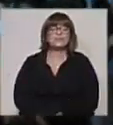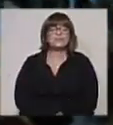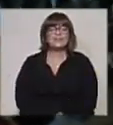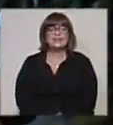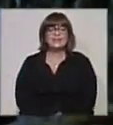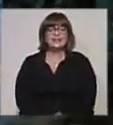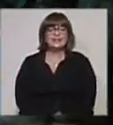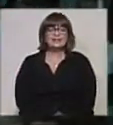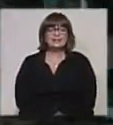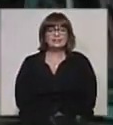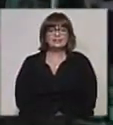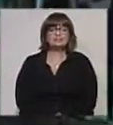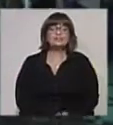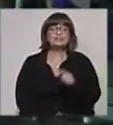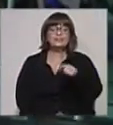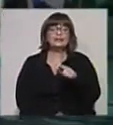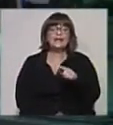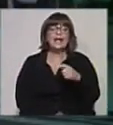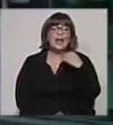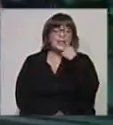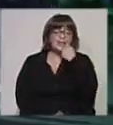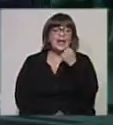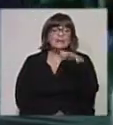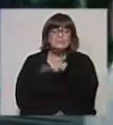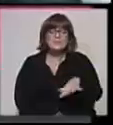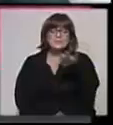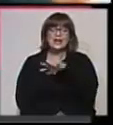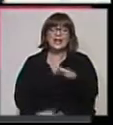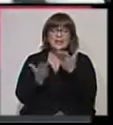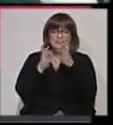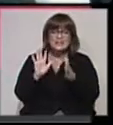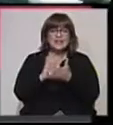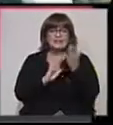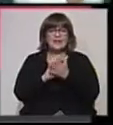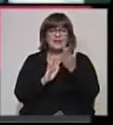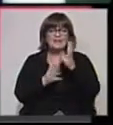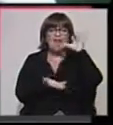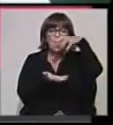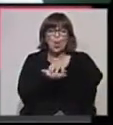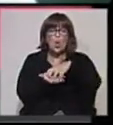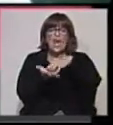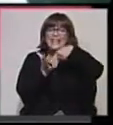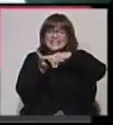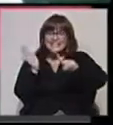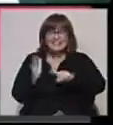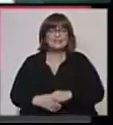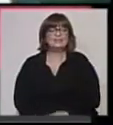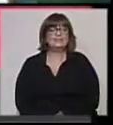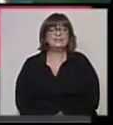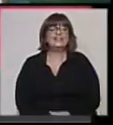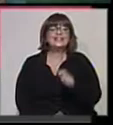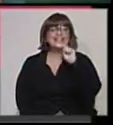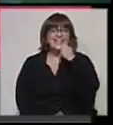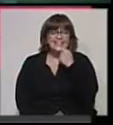Dispuestos a plantar bandera en tu propio corazón. Ahí estamos viendo qué lindo momento, es